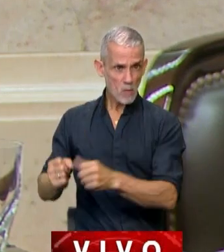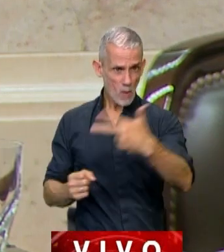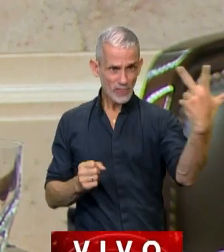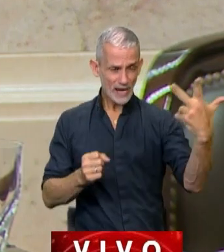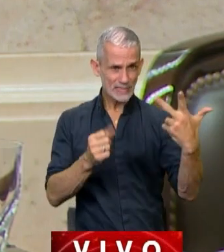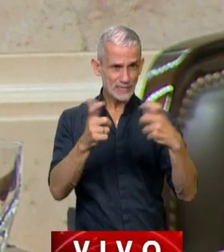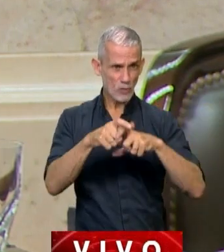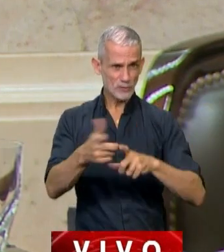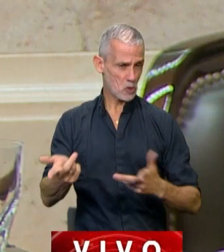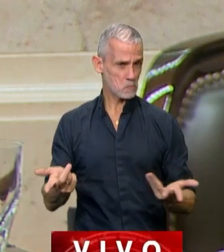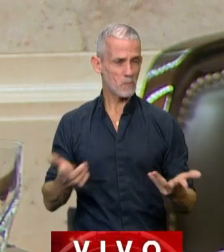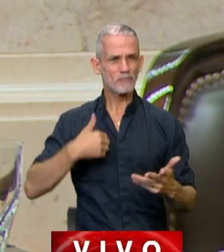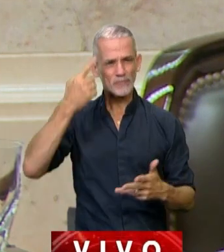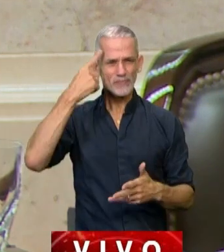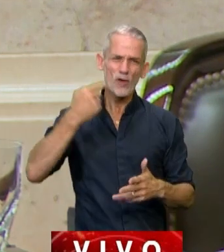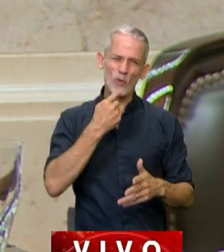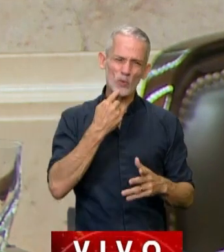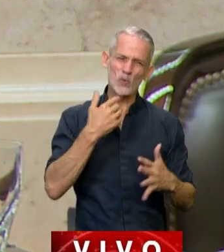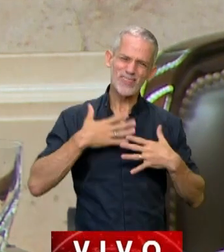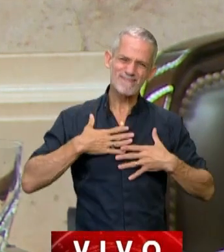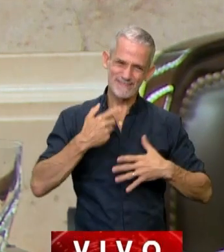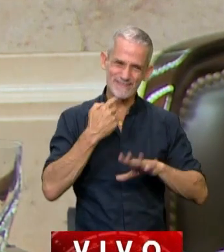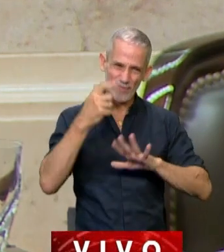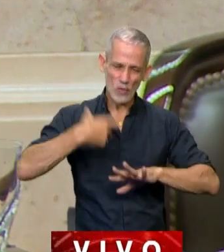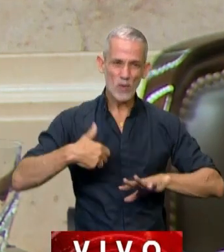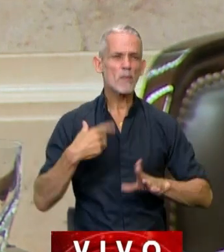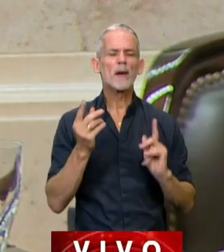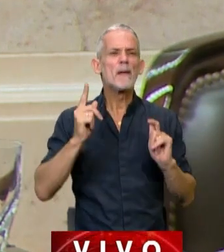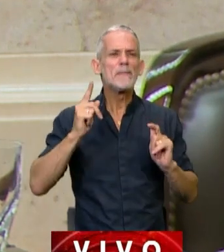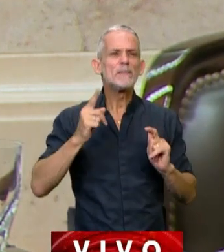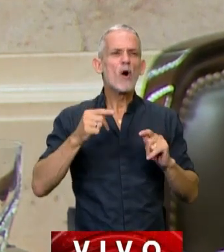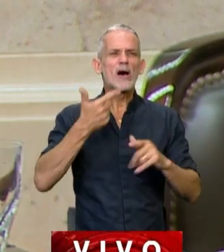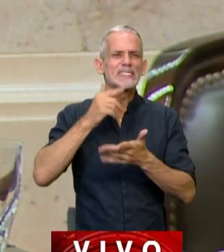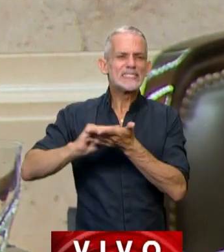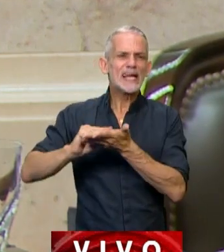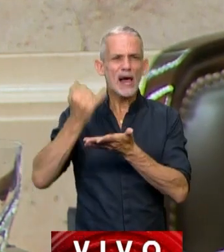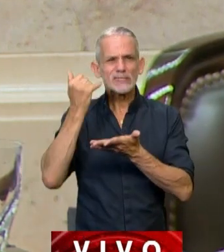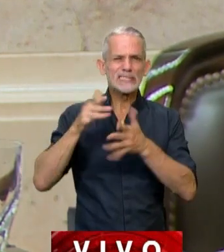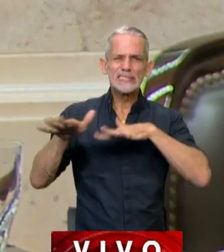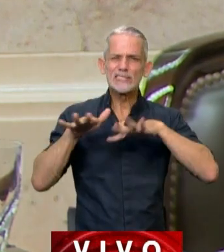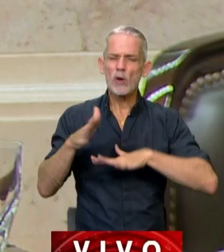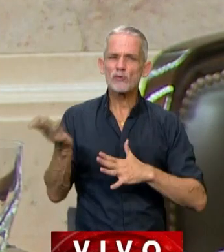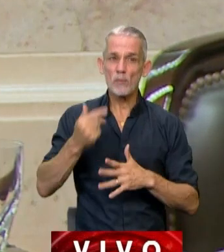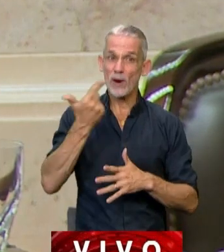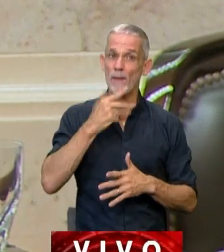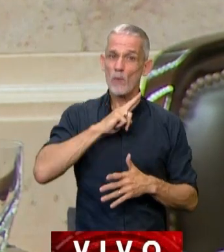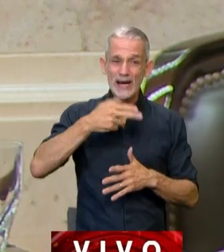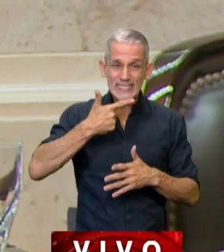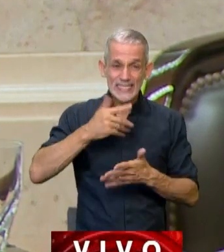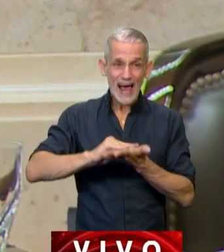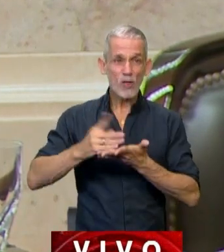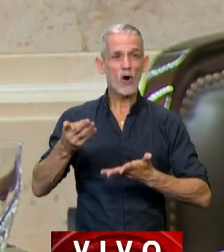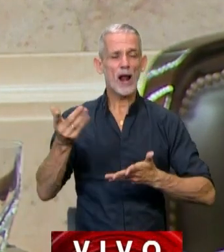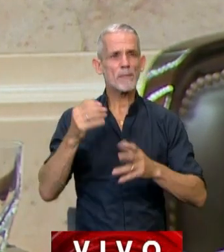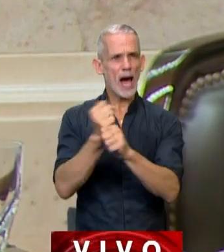las comisiones. A mí me surgieron algunas dudas porque en el mismo Senado había pasado una situación que una senadora que